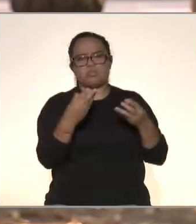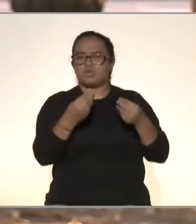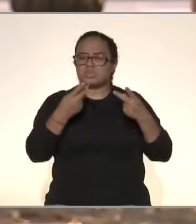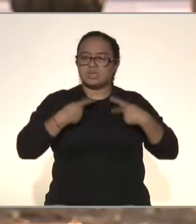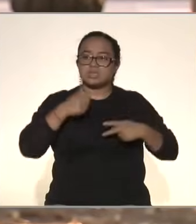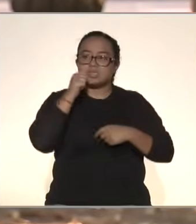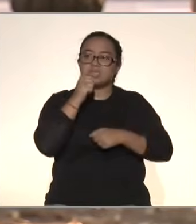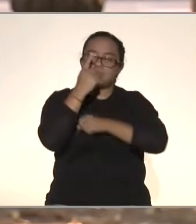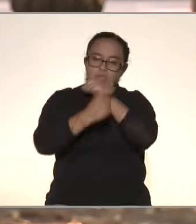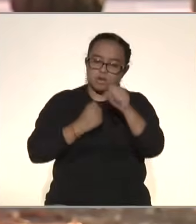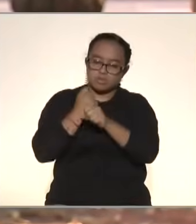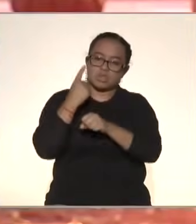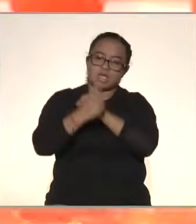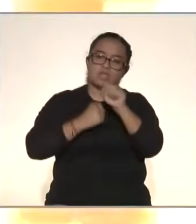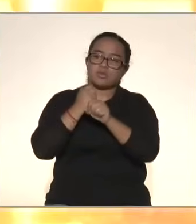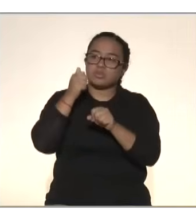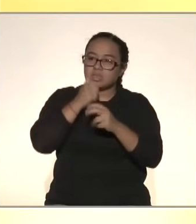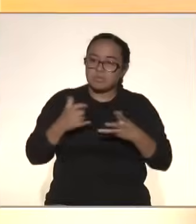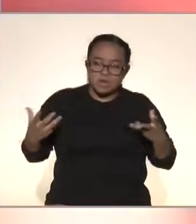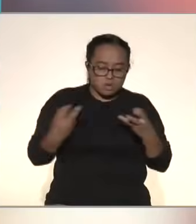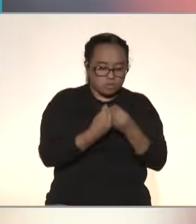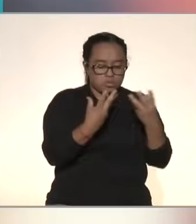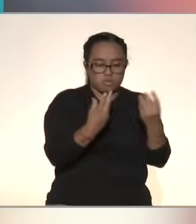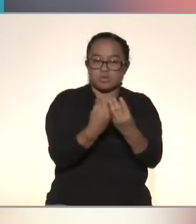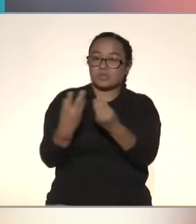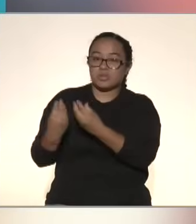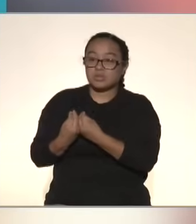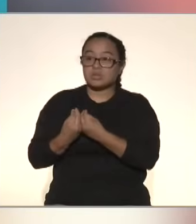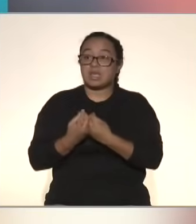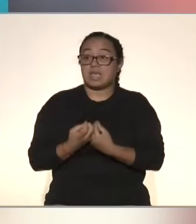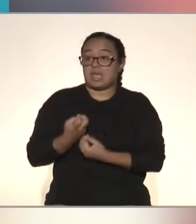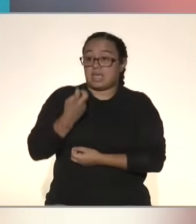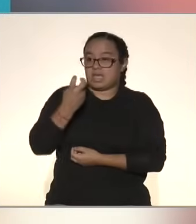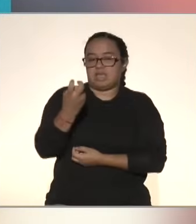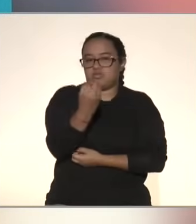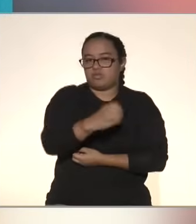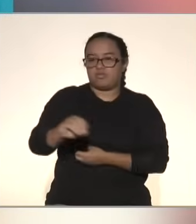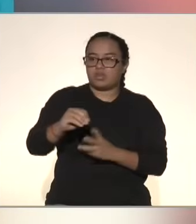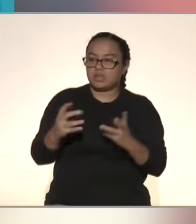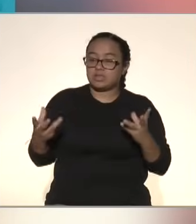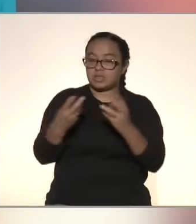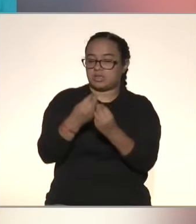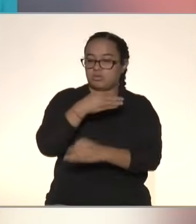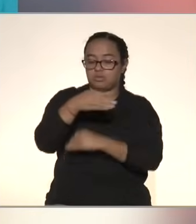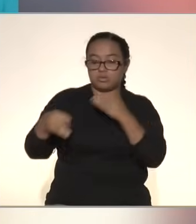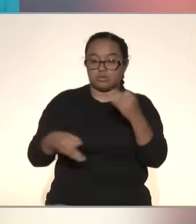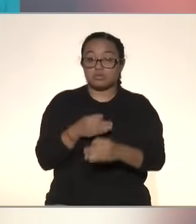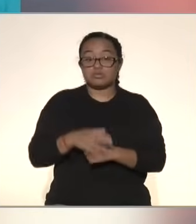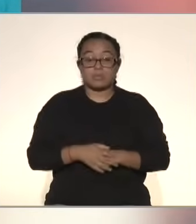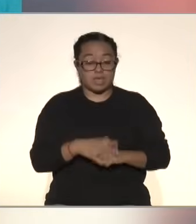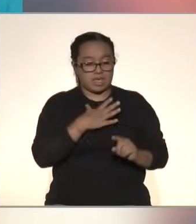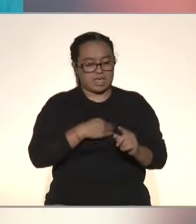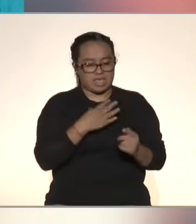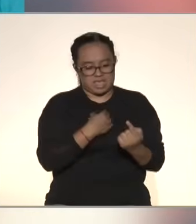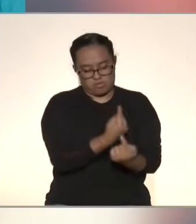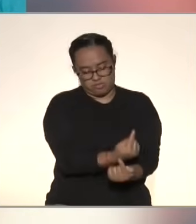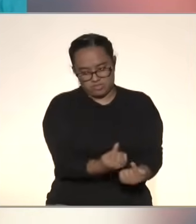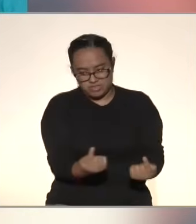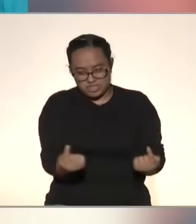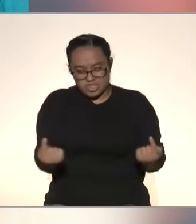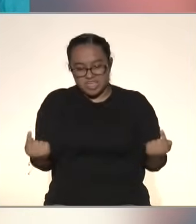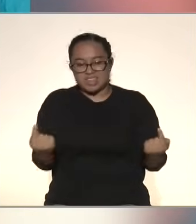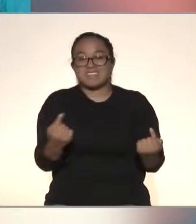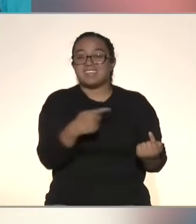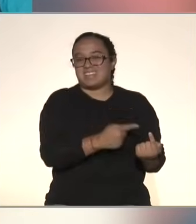donde año con año nos reuníamos todos. Era como un requisito tener que estar. Por un lado, mis hijos chiquitos